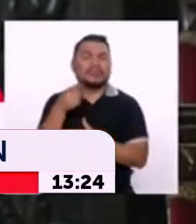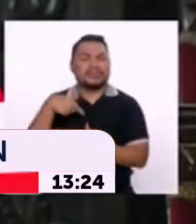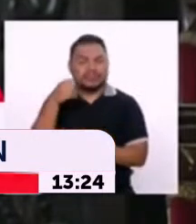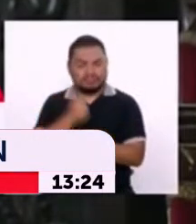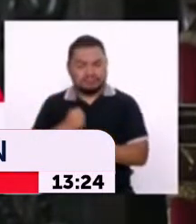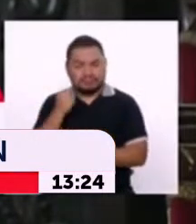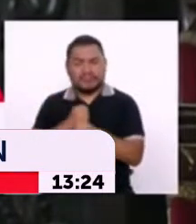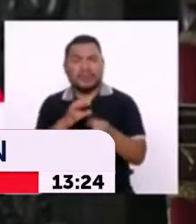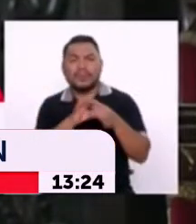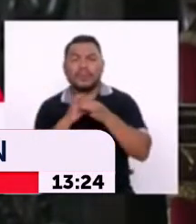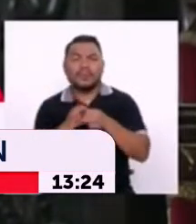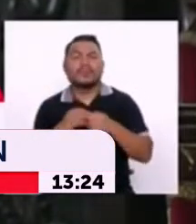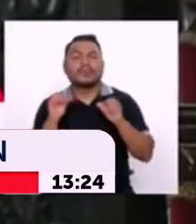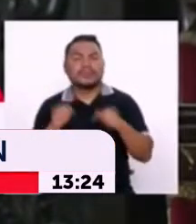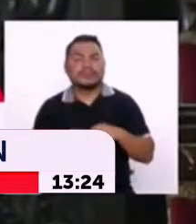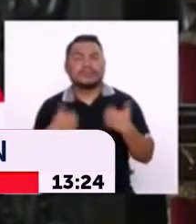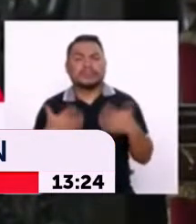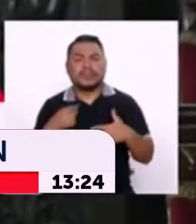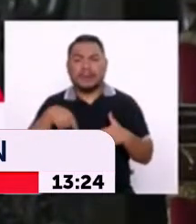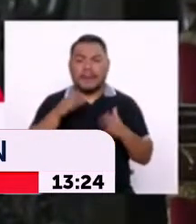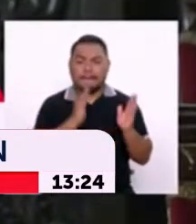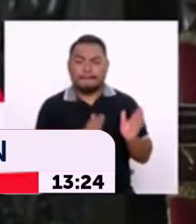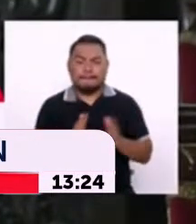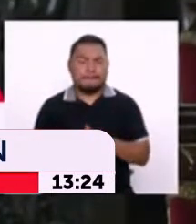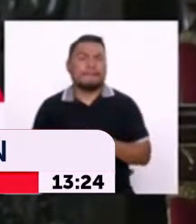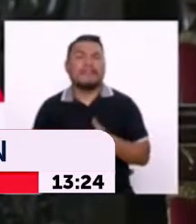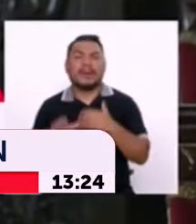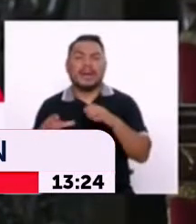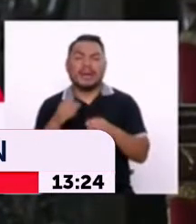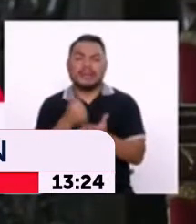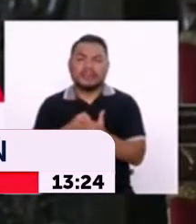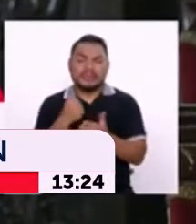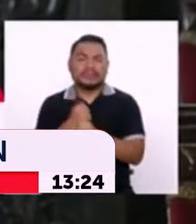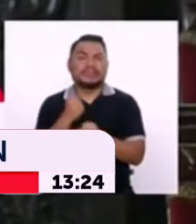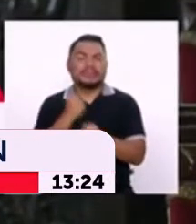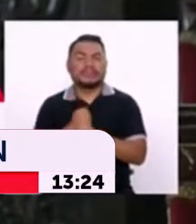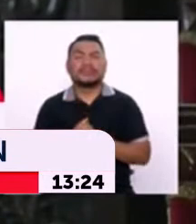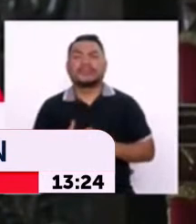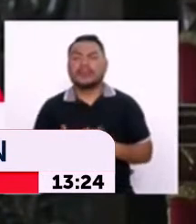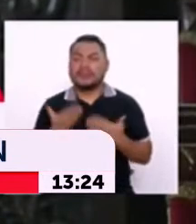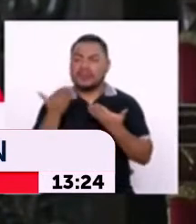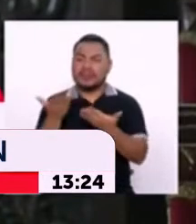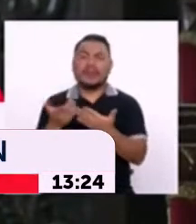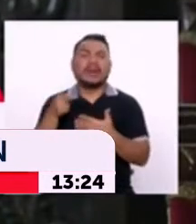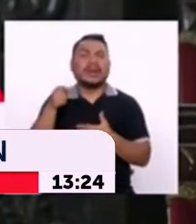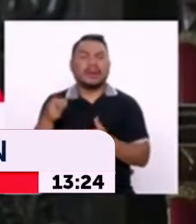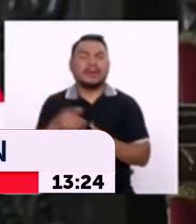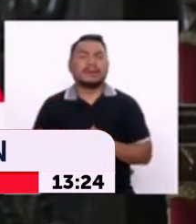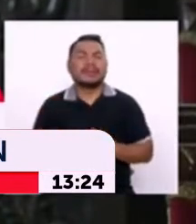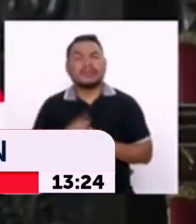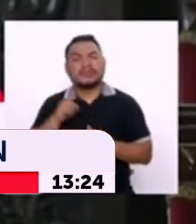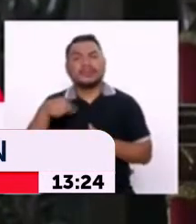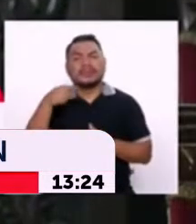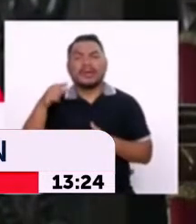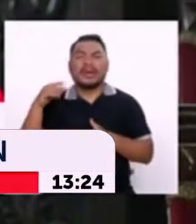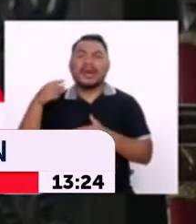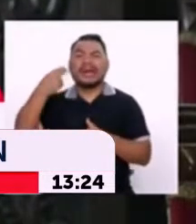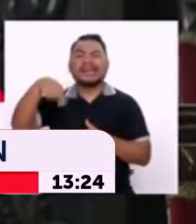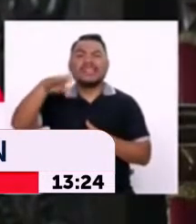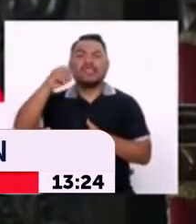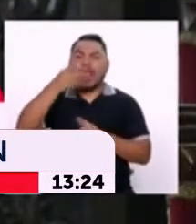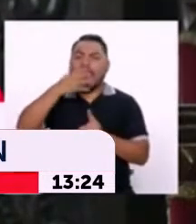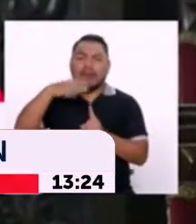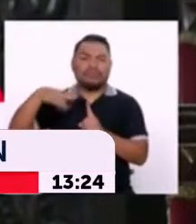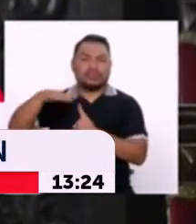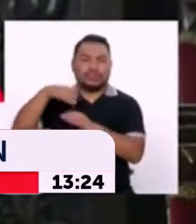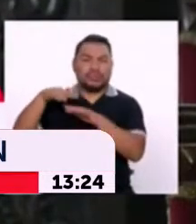vamos a trabajar unidos y estar preparados para hacerle también frente a este fenómeno del Niño